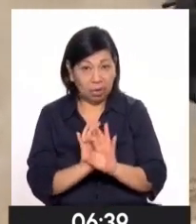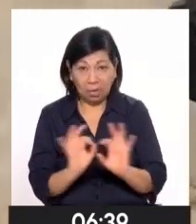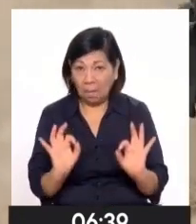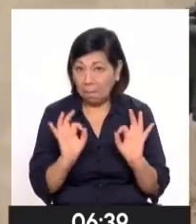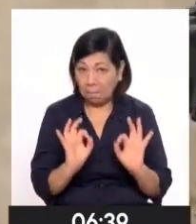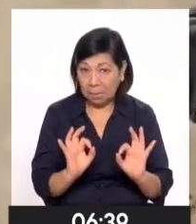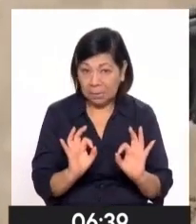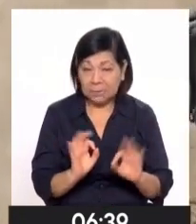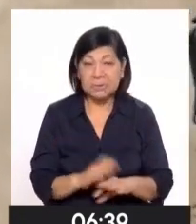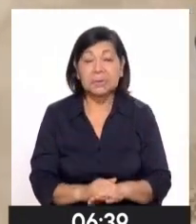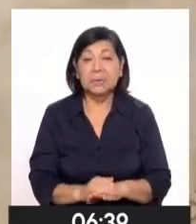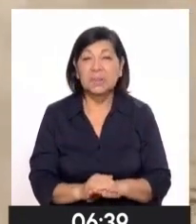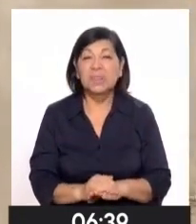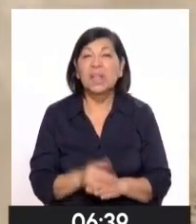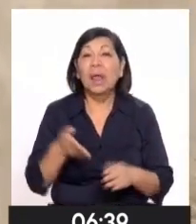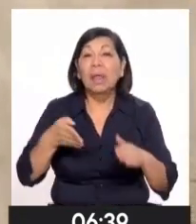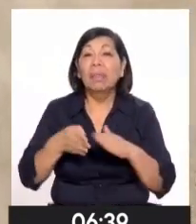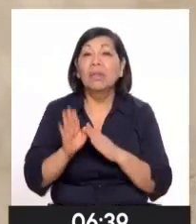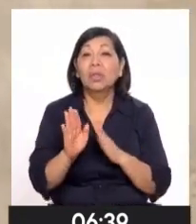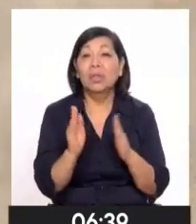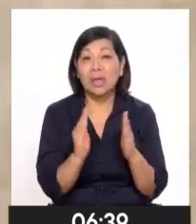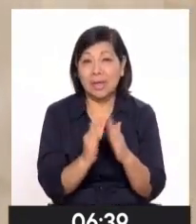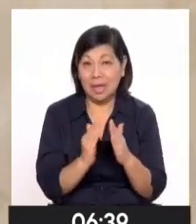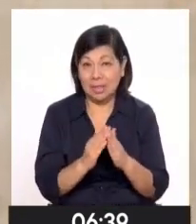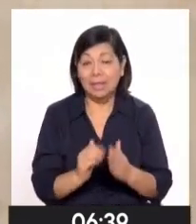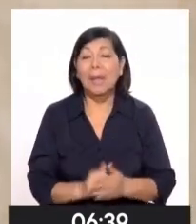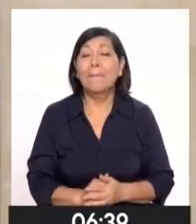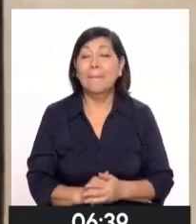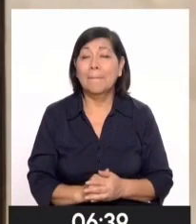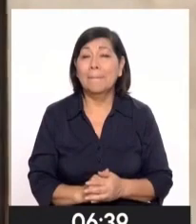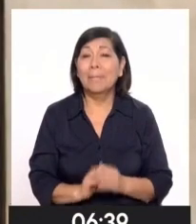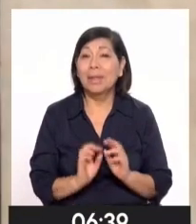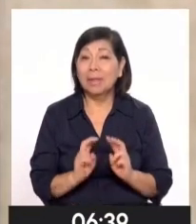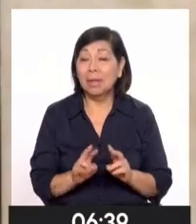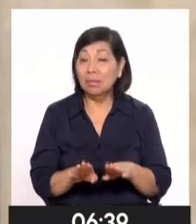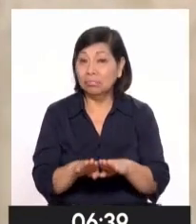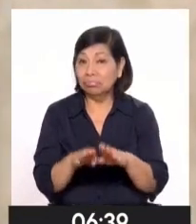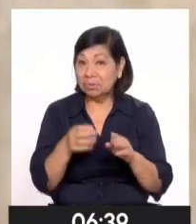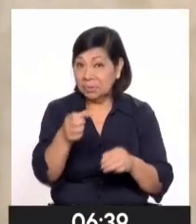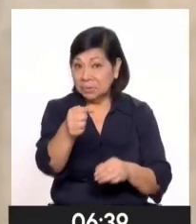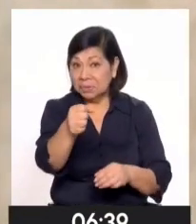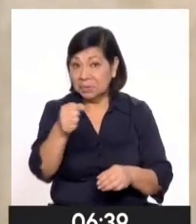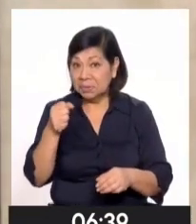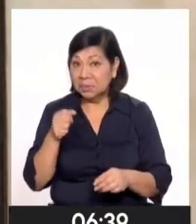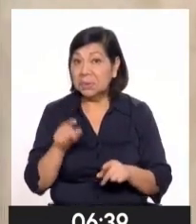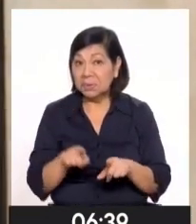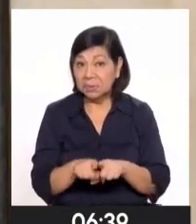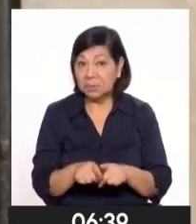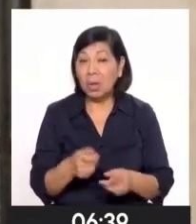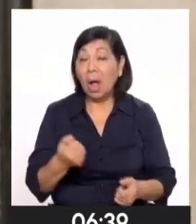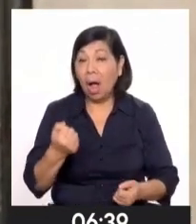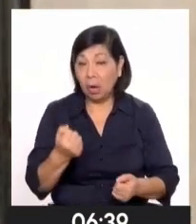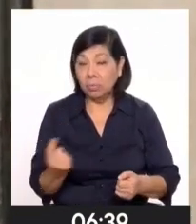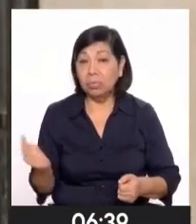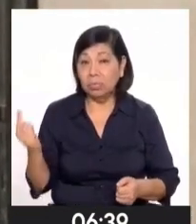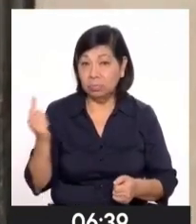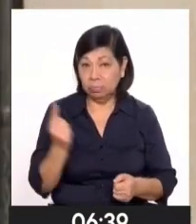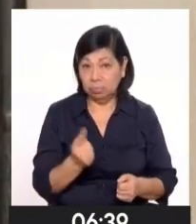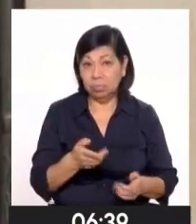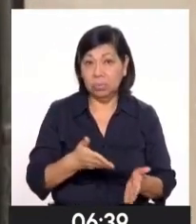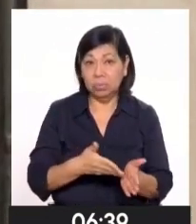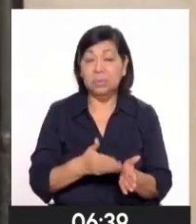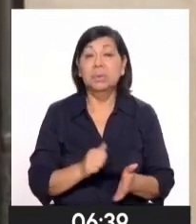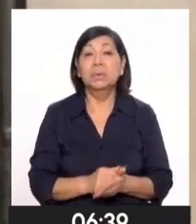se ha venido realizando en el interior de esta vivienda. Se ha abierto la puerta, ya se ha destinado también un vehículo de